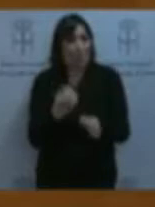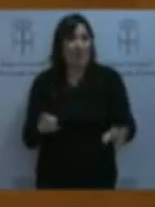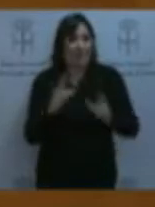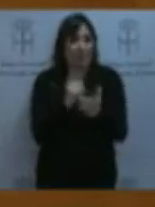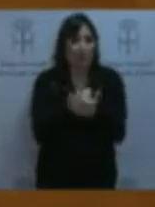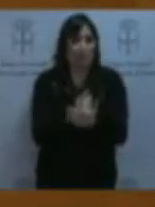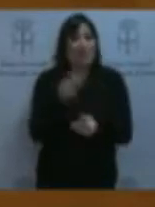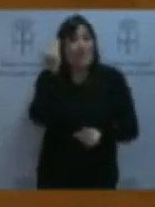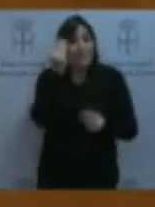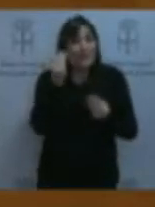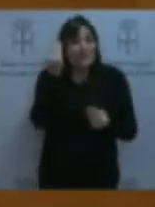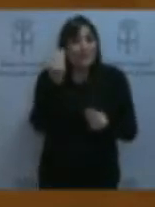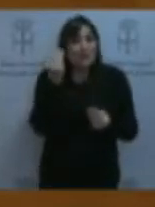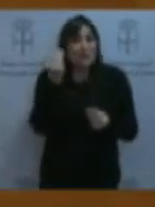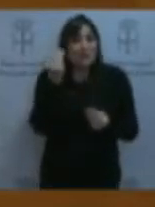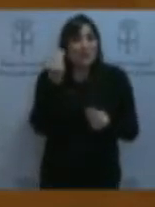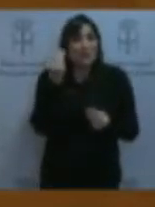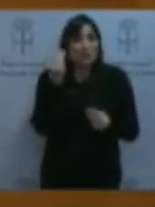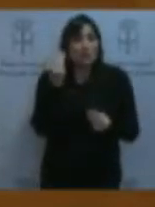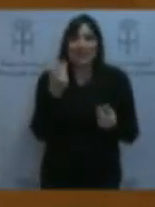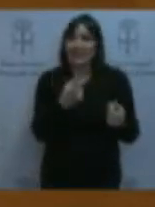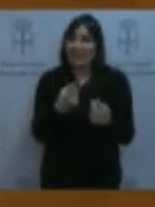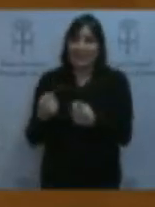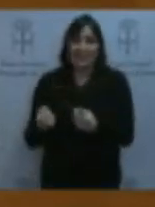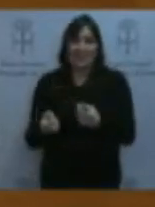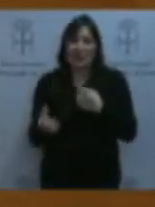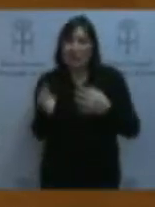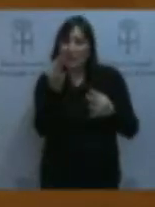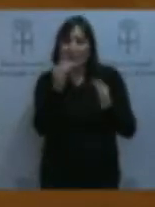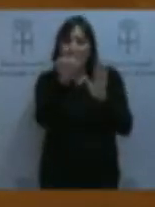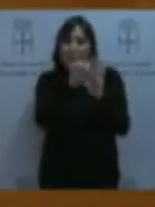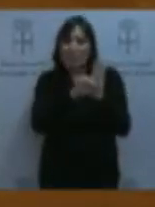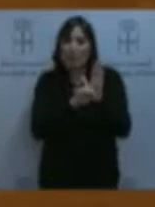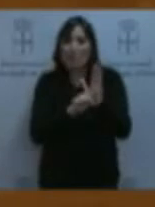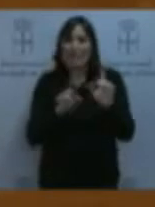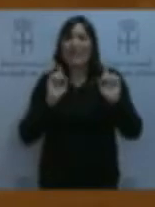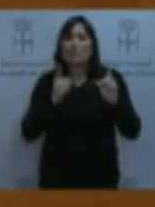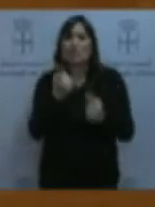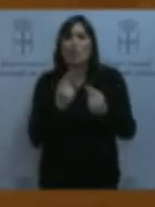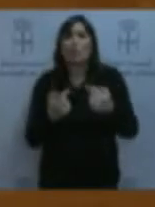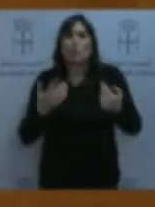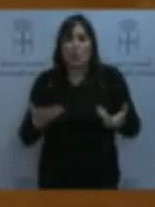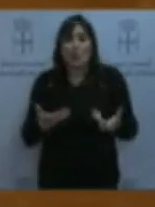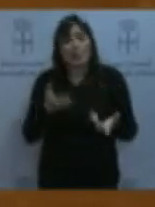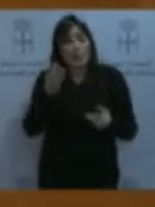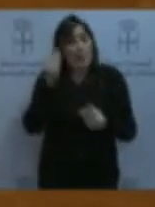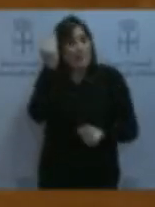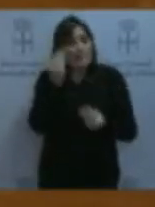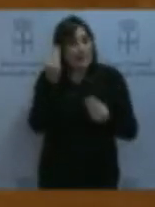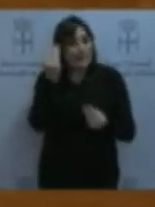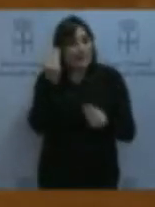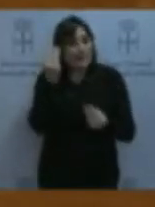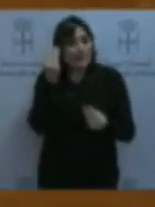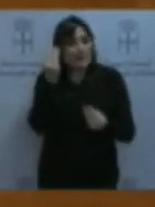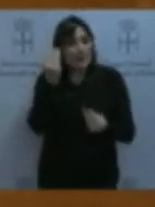resulta imprescindible, detallamos cuáles son algunas de estas casuísticas que se dan en la exposición de motivos, pero creemos que resulta imprescindible adoptar medidas más